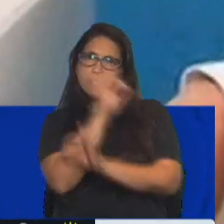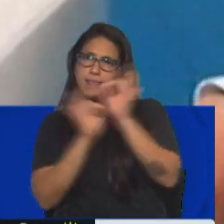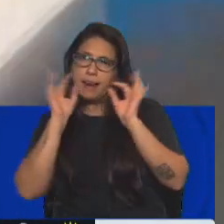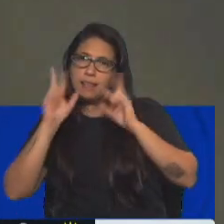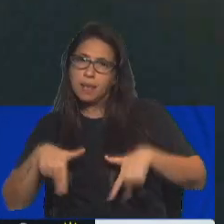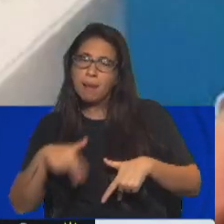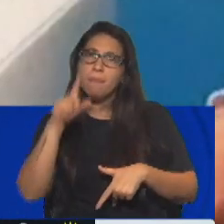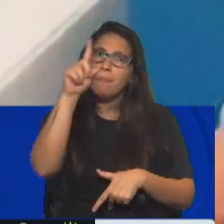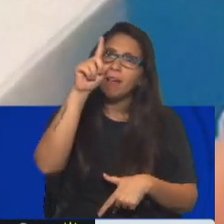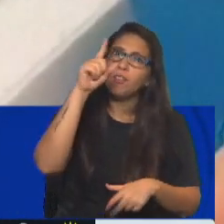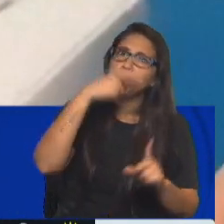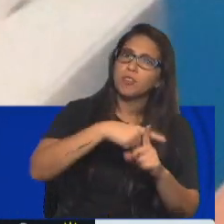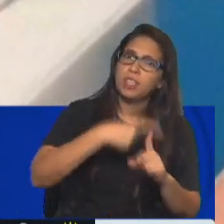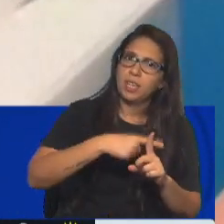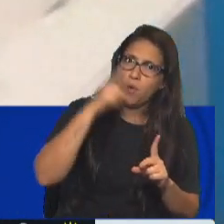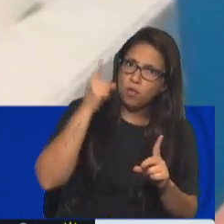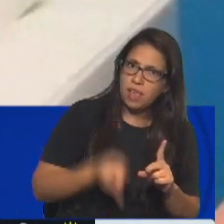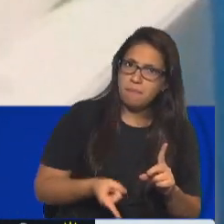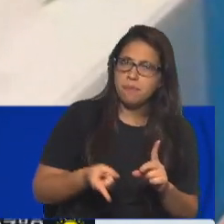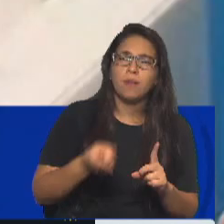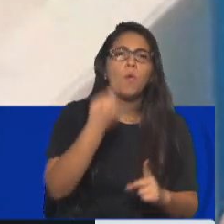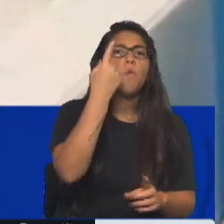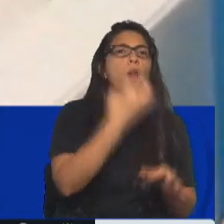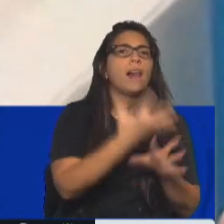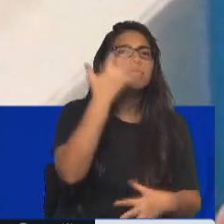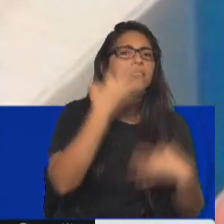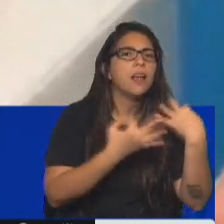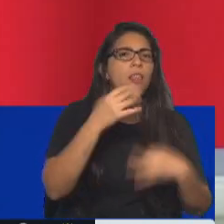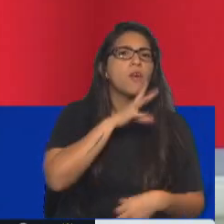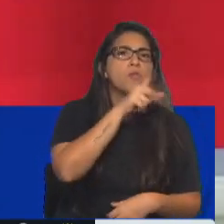estratégicamente favorable, como definió un analista político ruso.